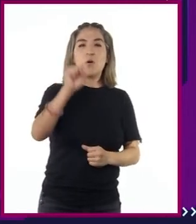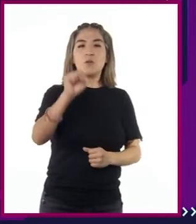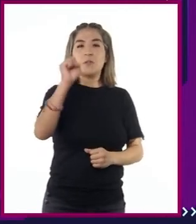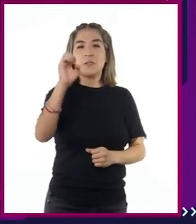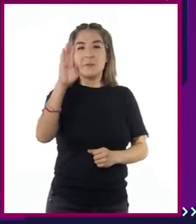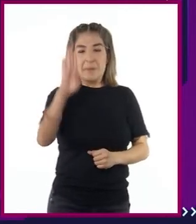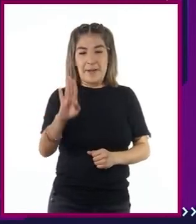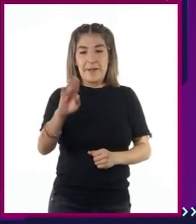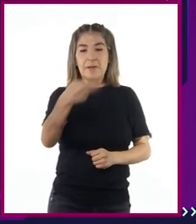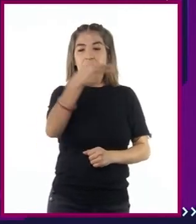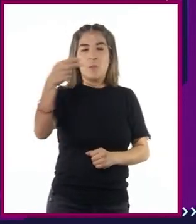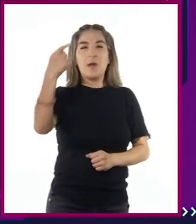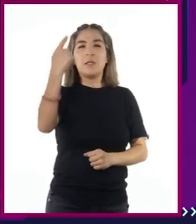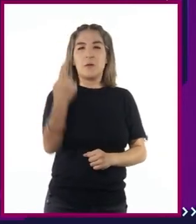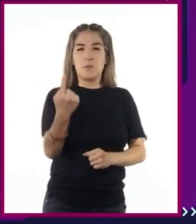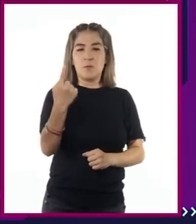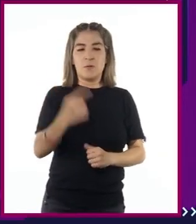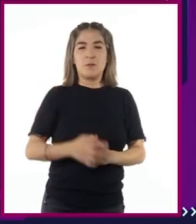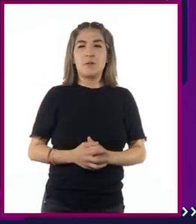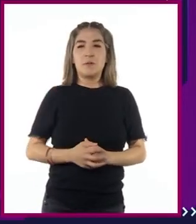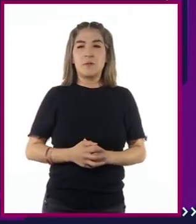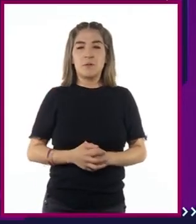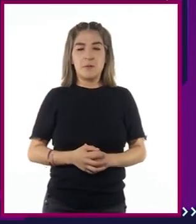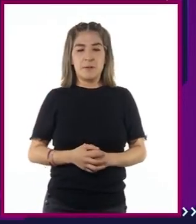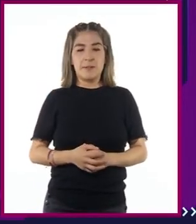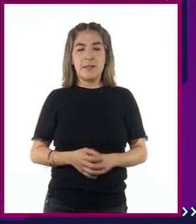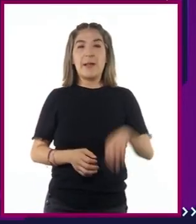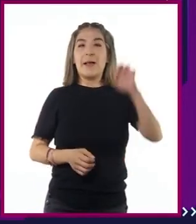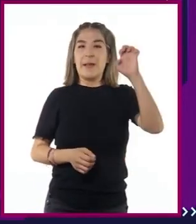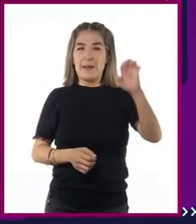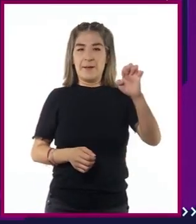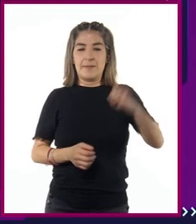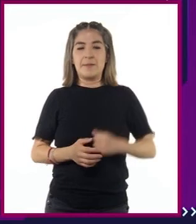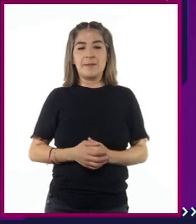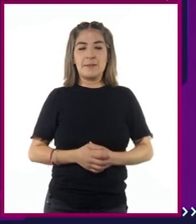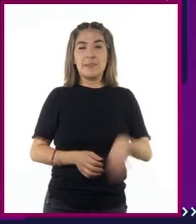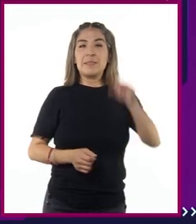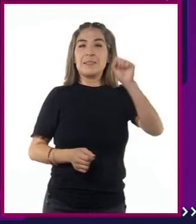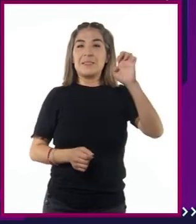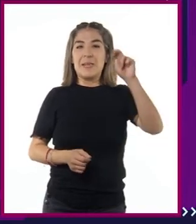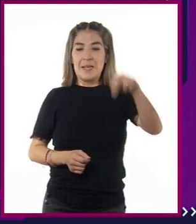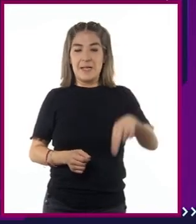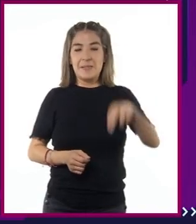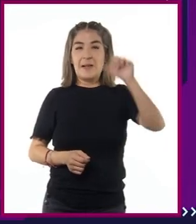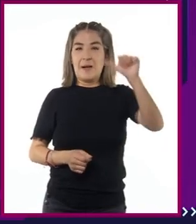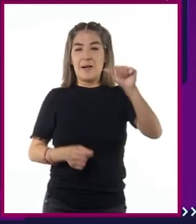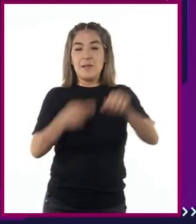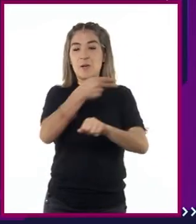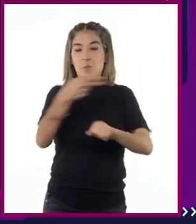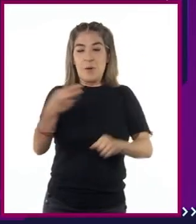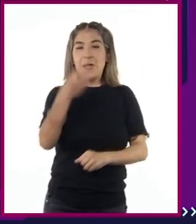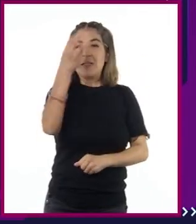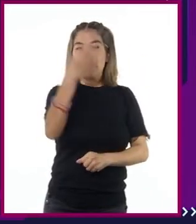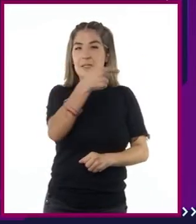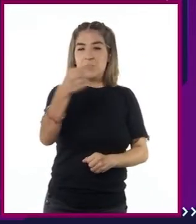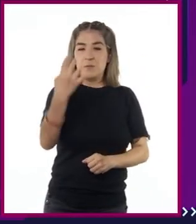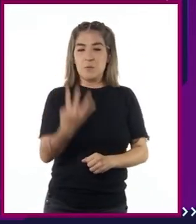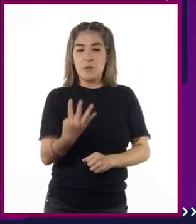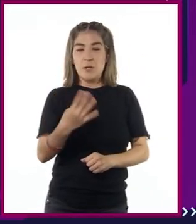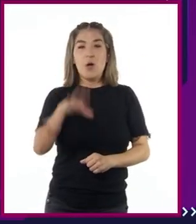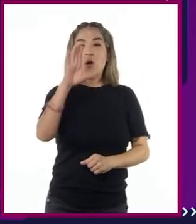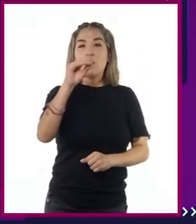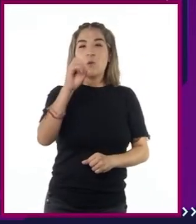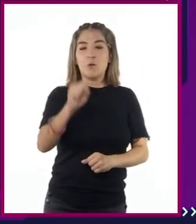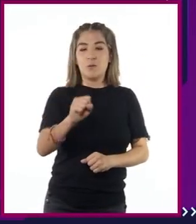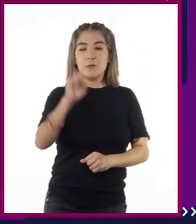B es igual a 1. Inciso E, seno de A es igual a 3/4, coseno